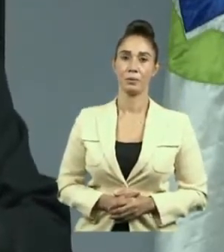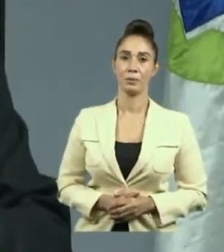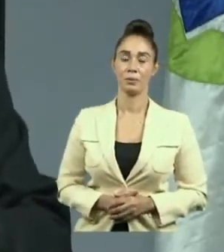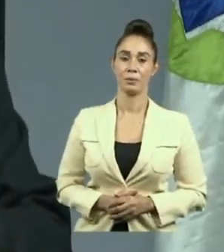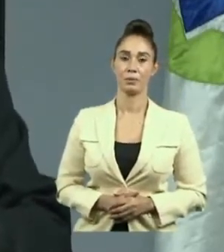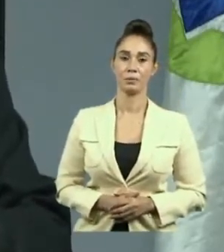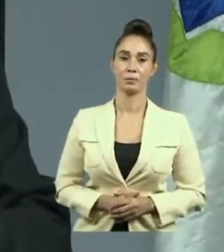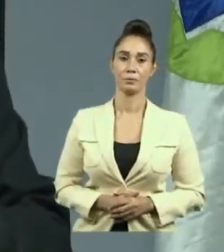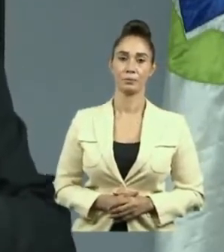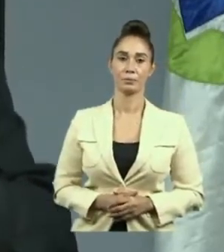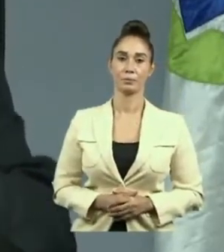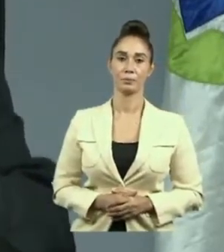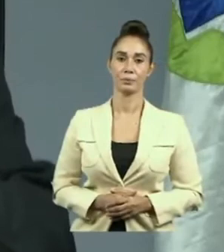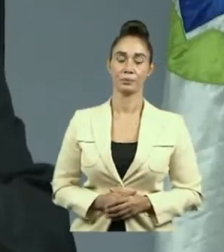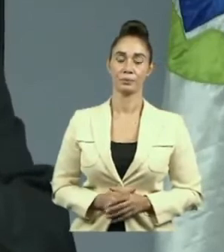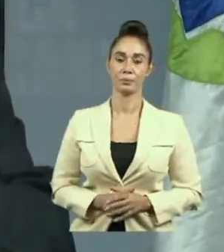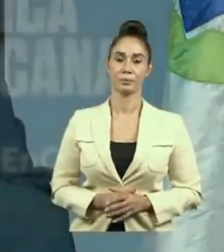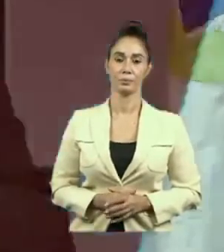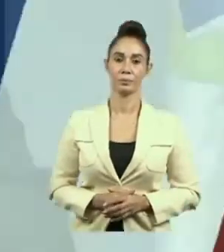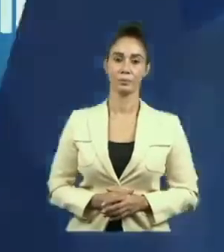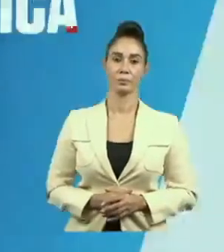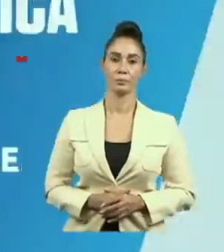ministro hasta mañana